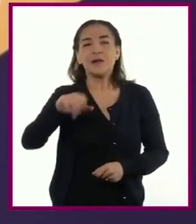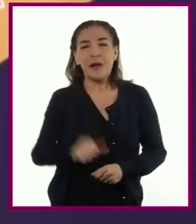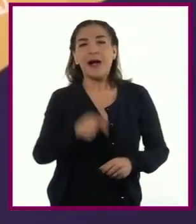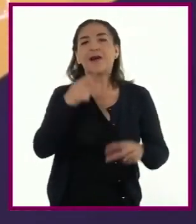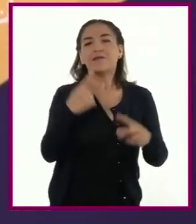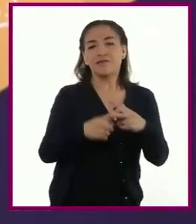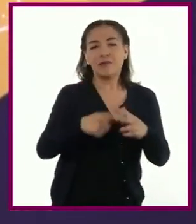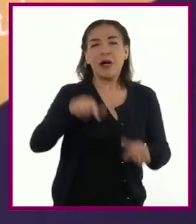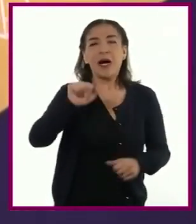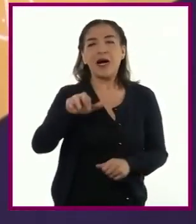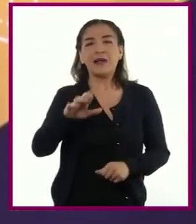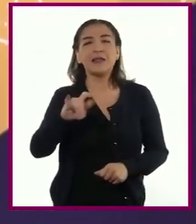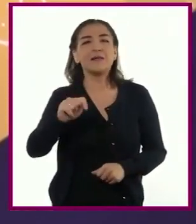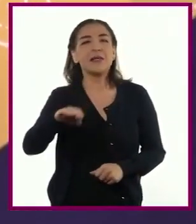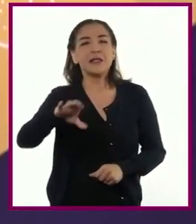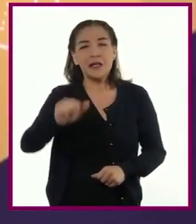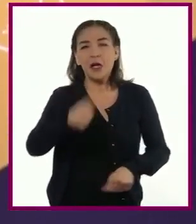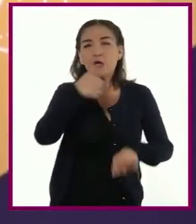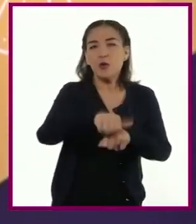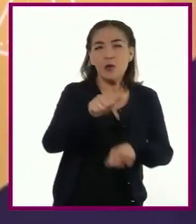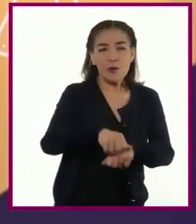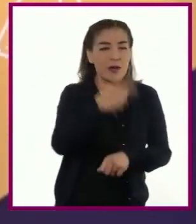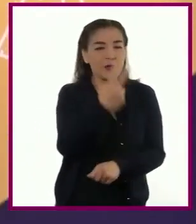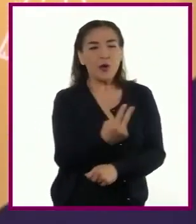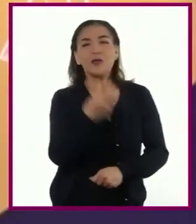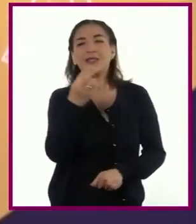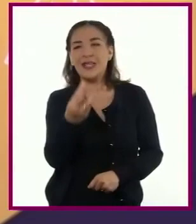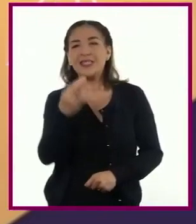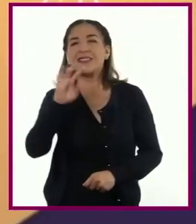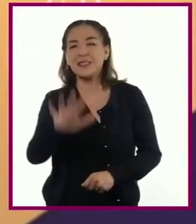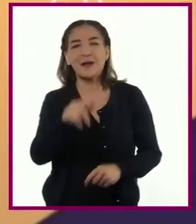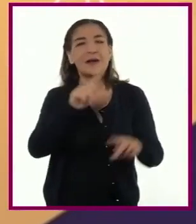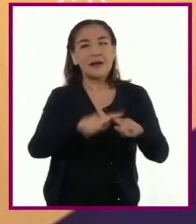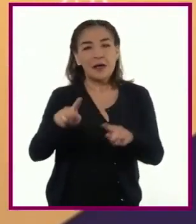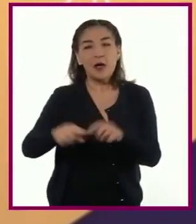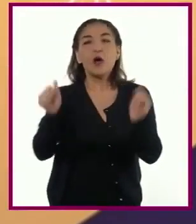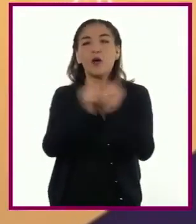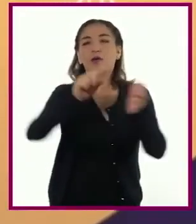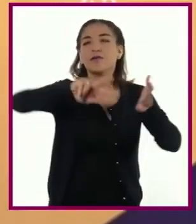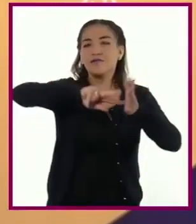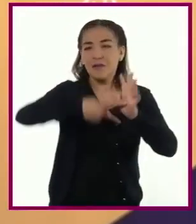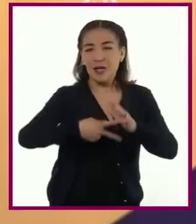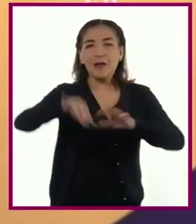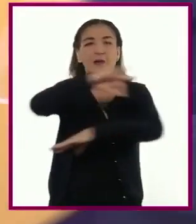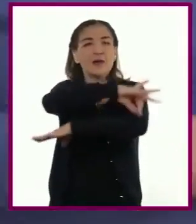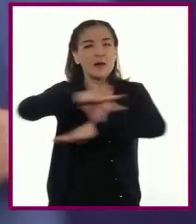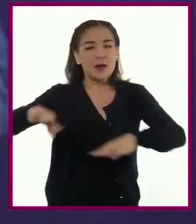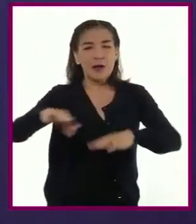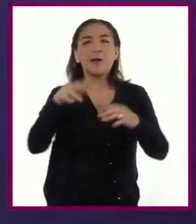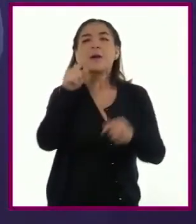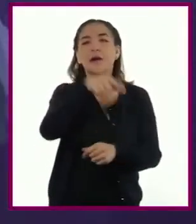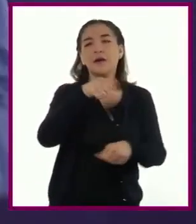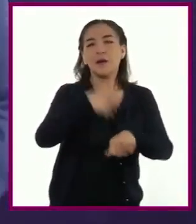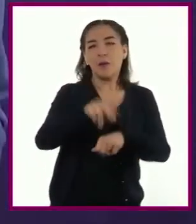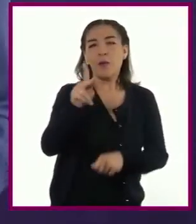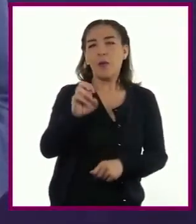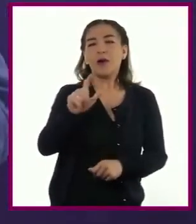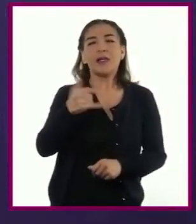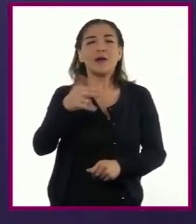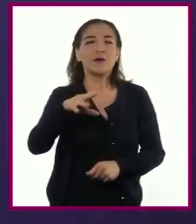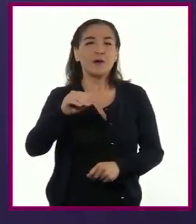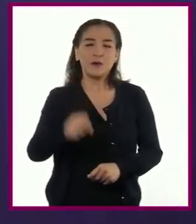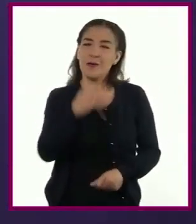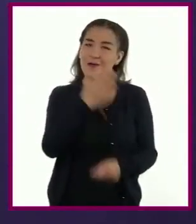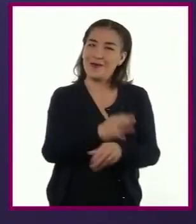aritmética, los números primos, así como la construcción con regla y compás de polígonos. La sesión ha